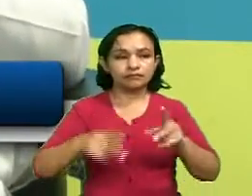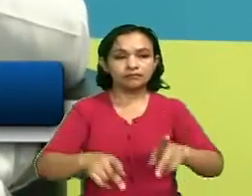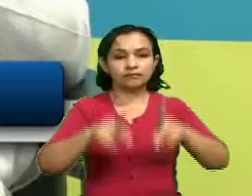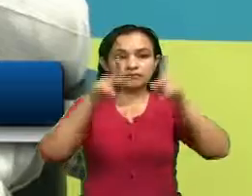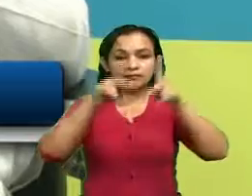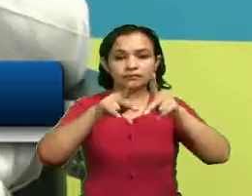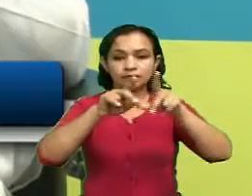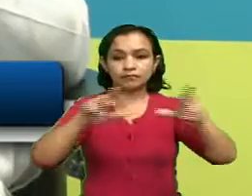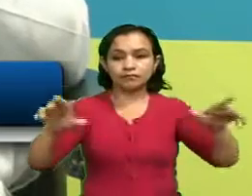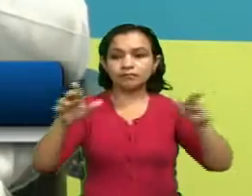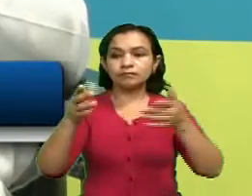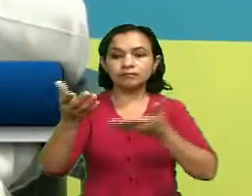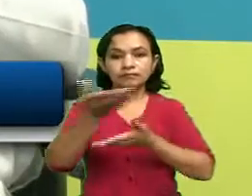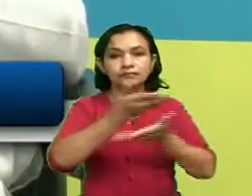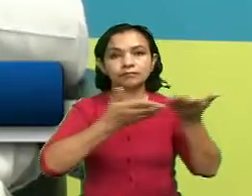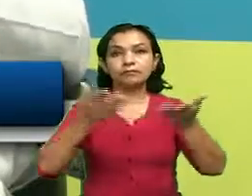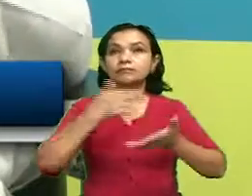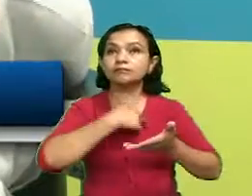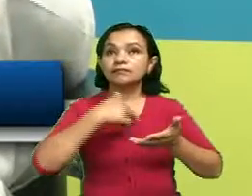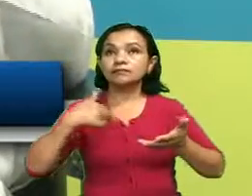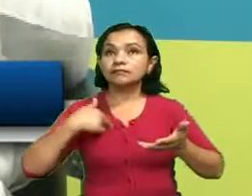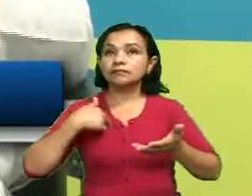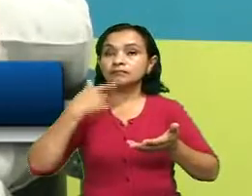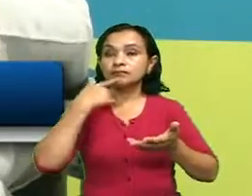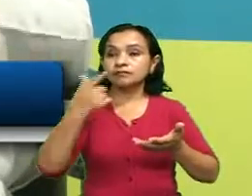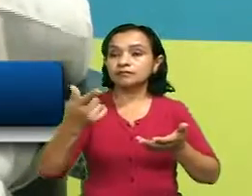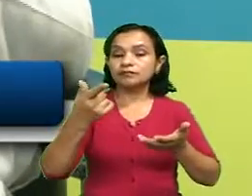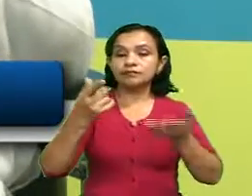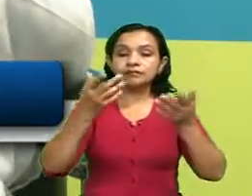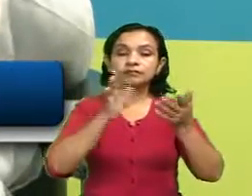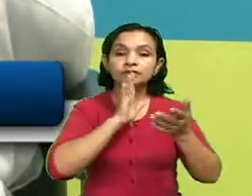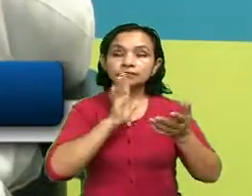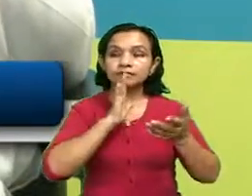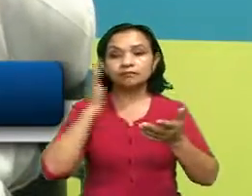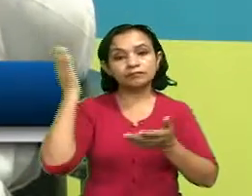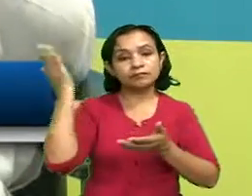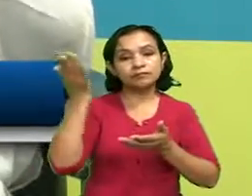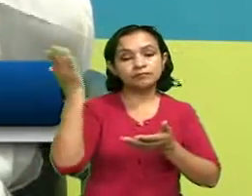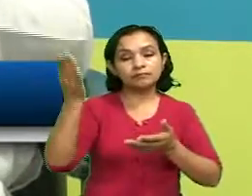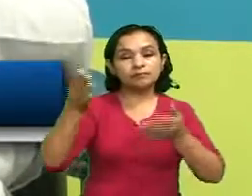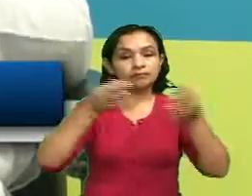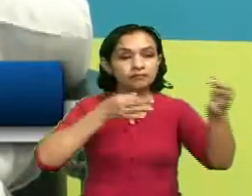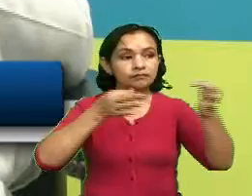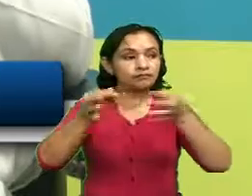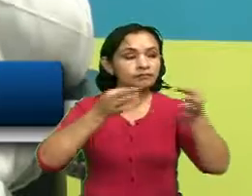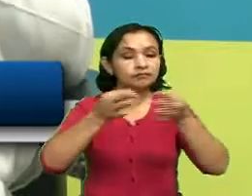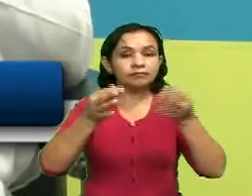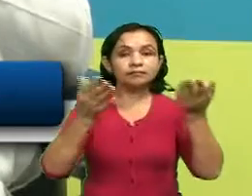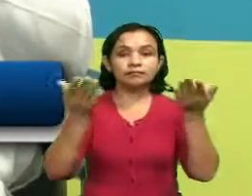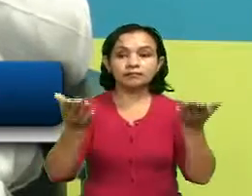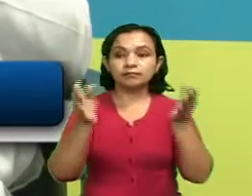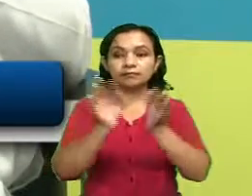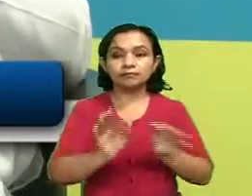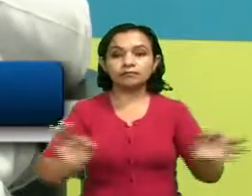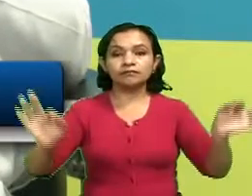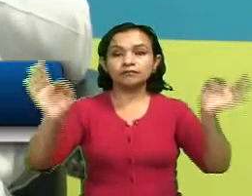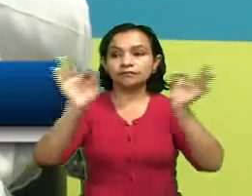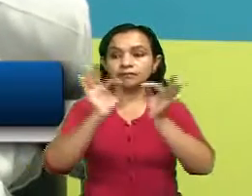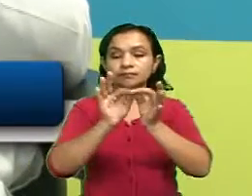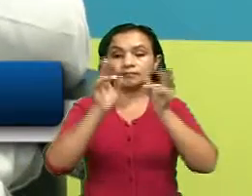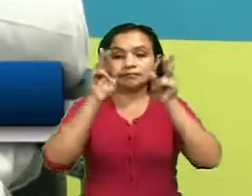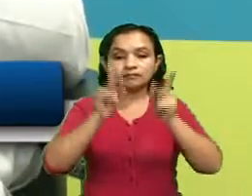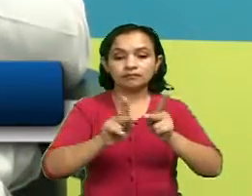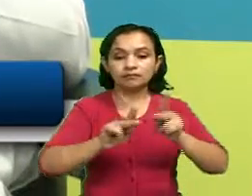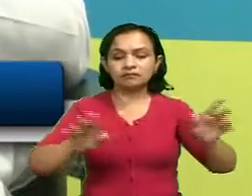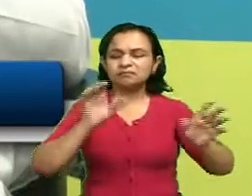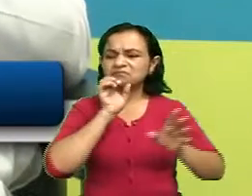intervención. En ese plan de intervención trata de charlas educativas, trata de eliminación de criaderos y principalmente el plan Calache,